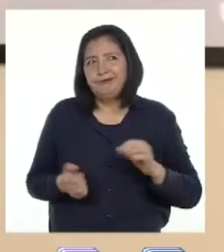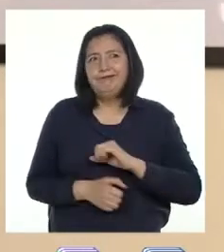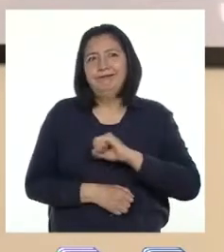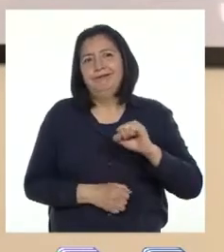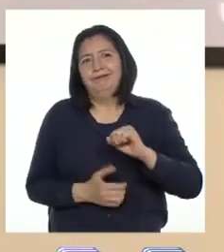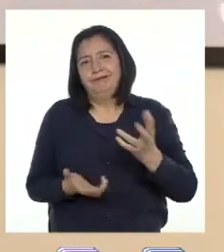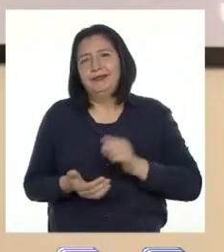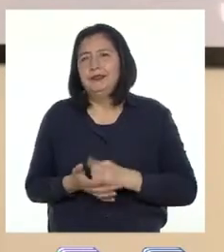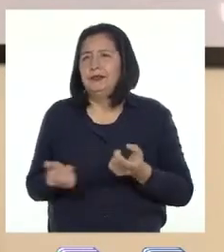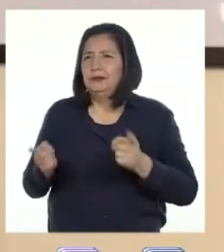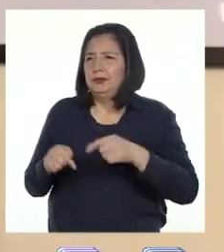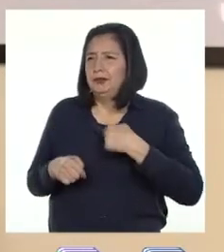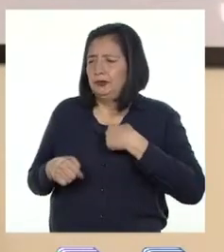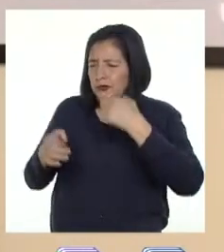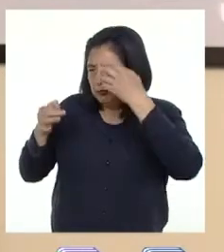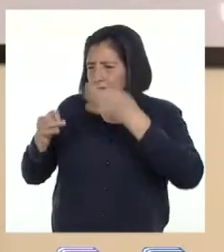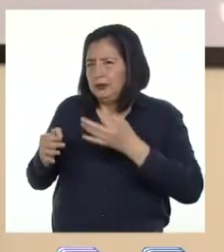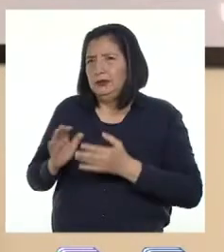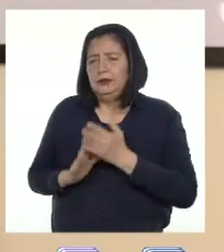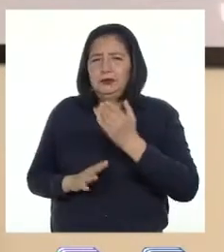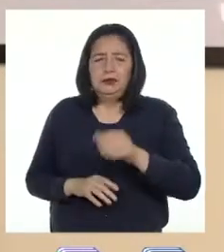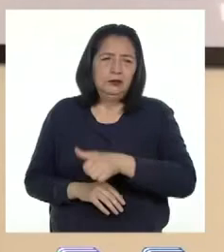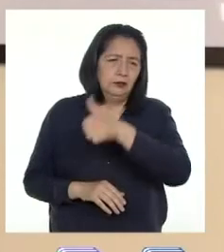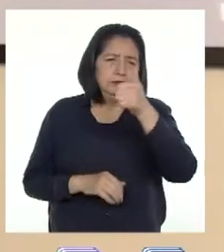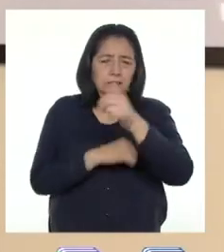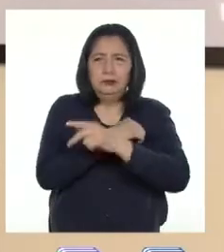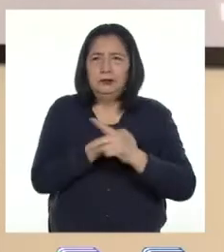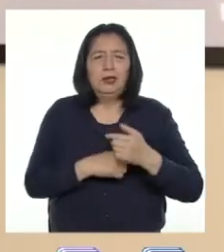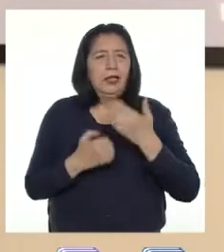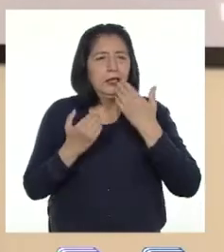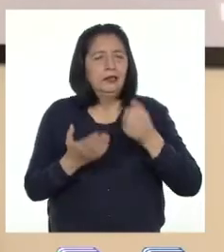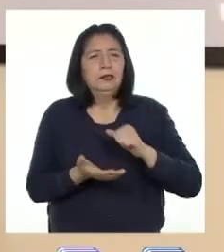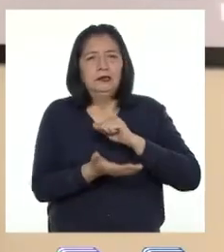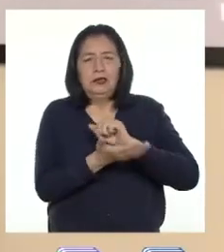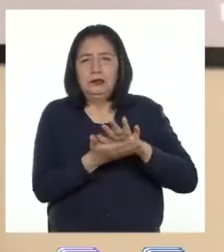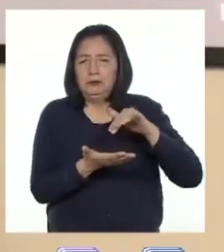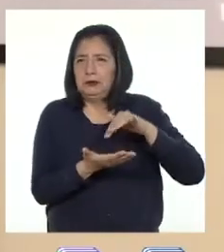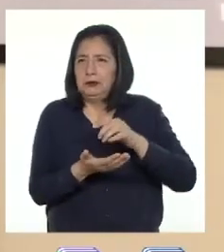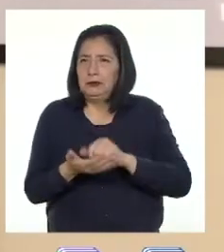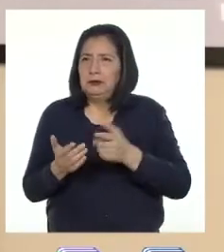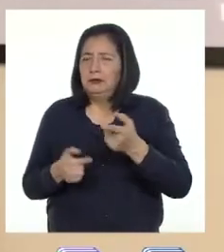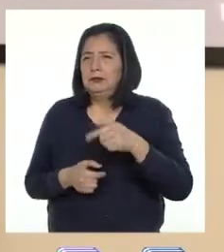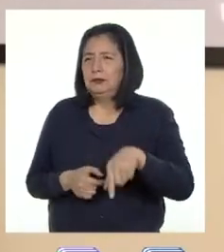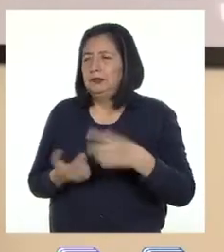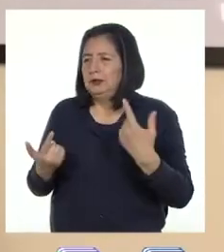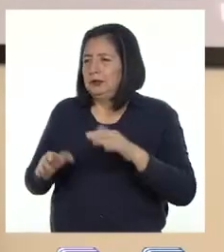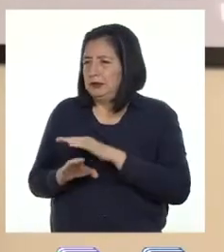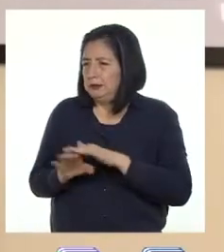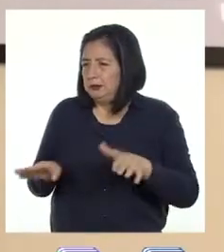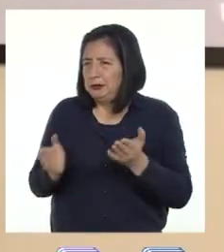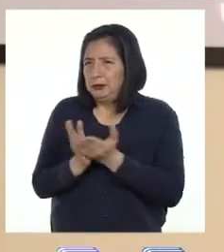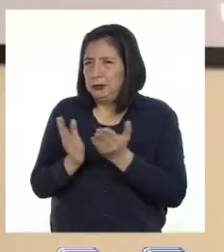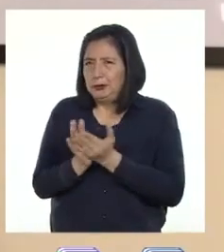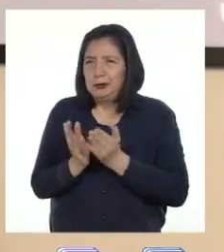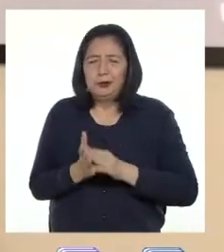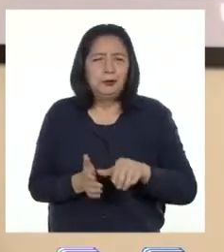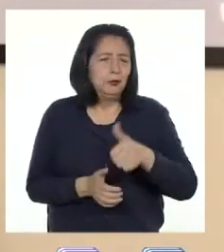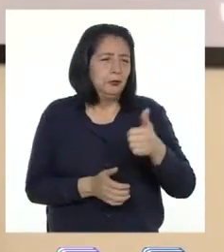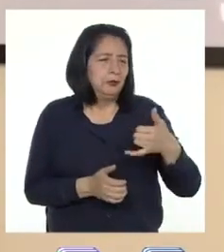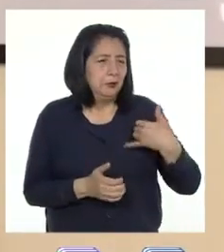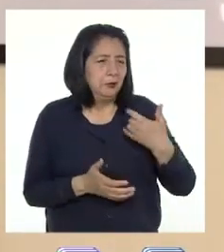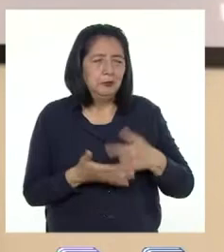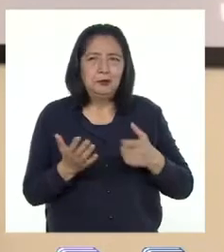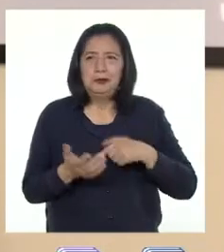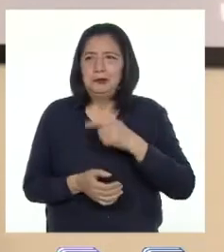en especial cuando decidí irme a estudiar afuera, que fue gracias a una beca, porque al nada más acabar el colegio, uno es mucho más joven y